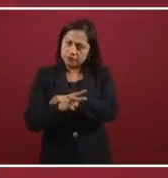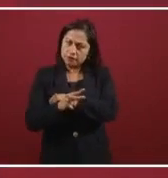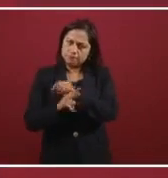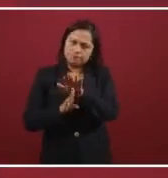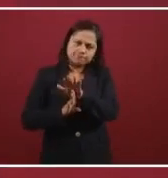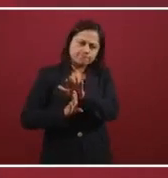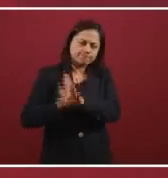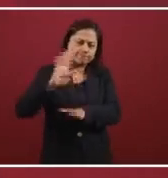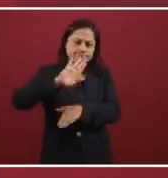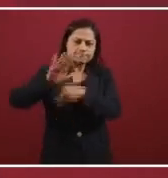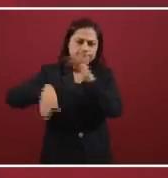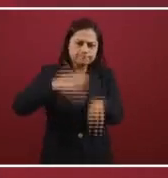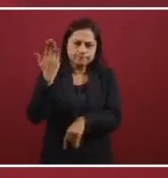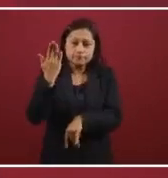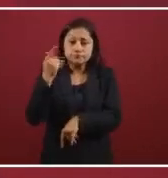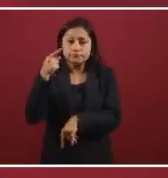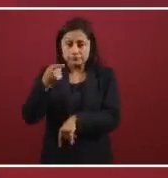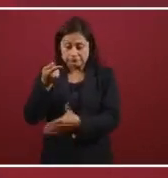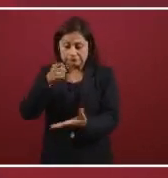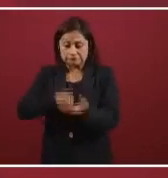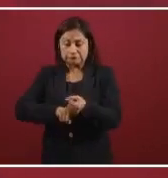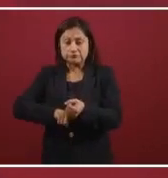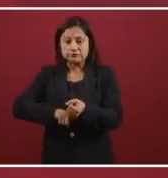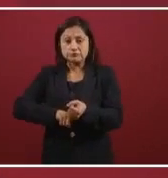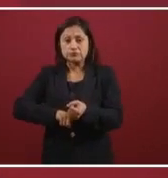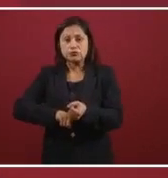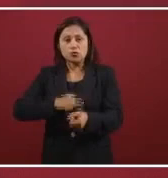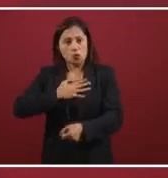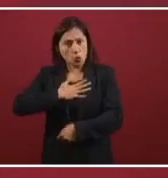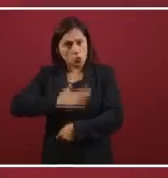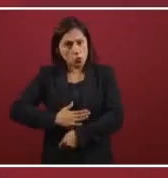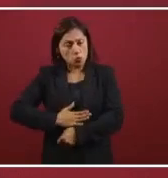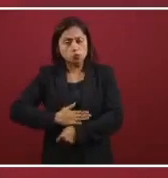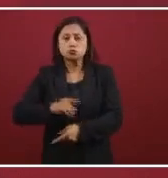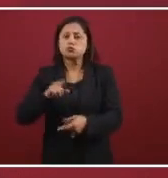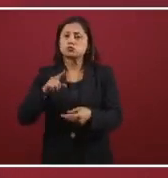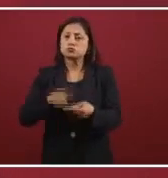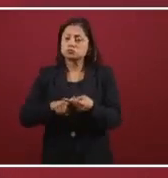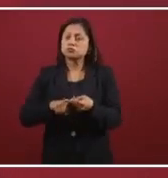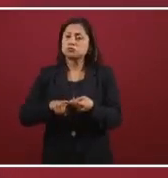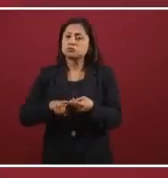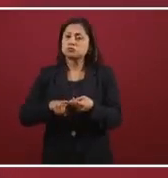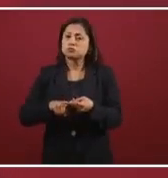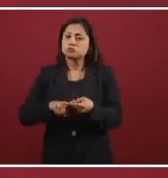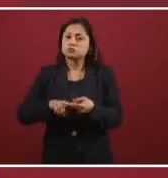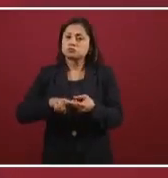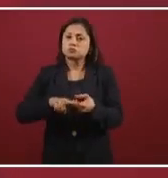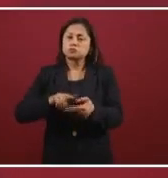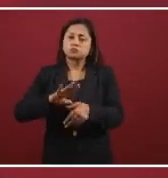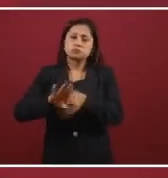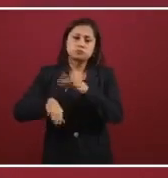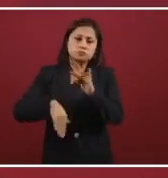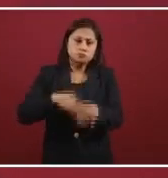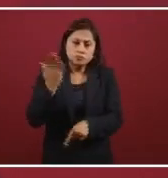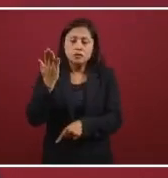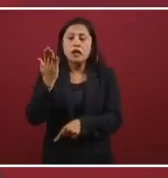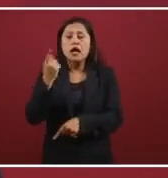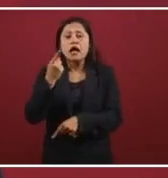que haya crecimiento con bienestar, que